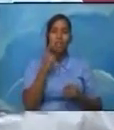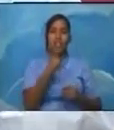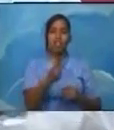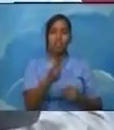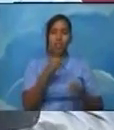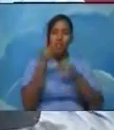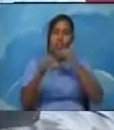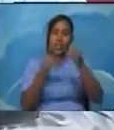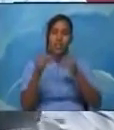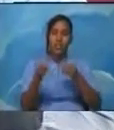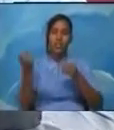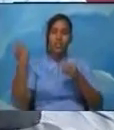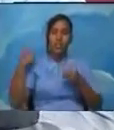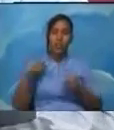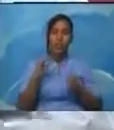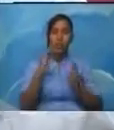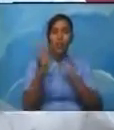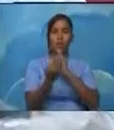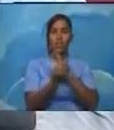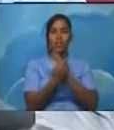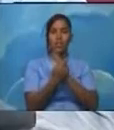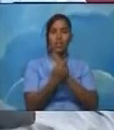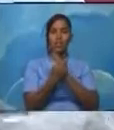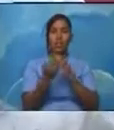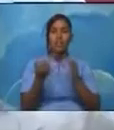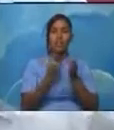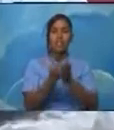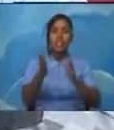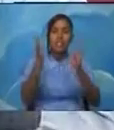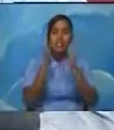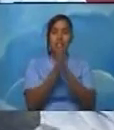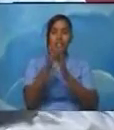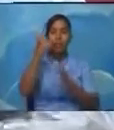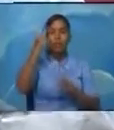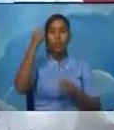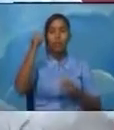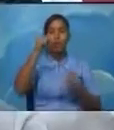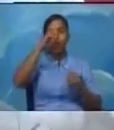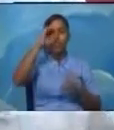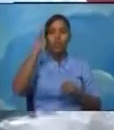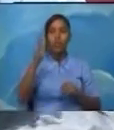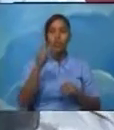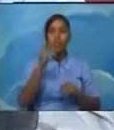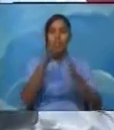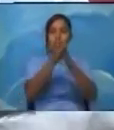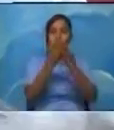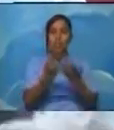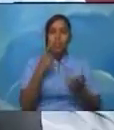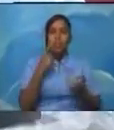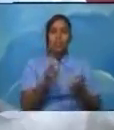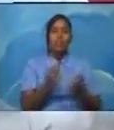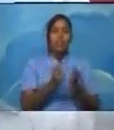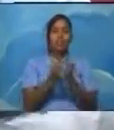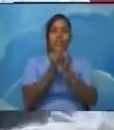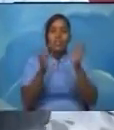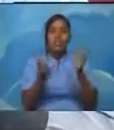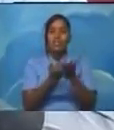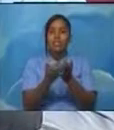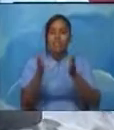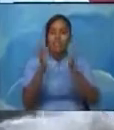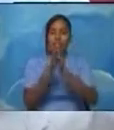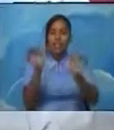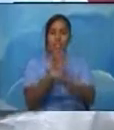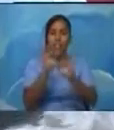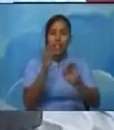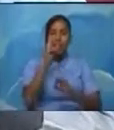anda haciendo. Tenemos que guardarnos santo para el Señor. La Biblia dice que sin santidad nadie verá